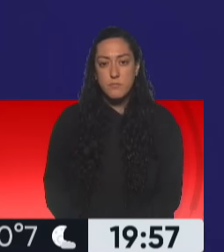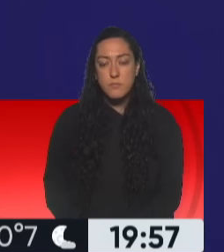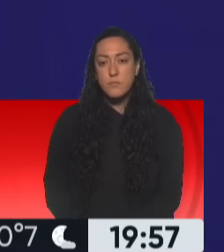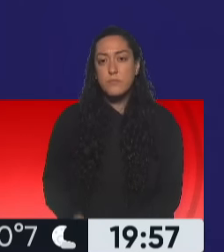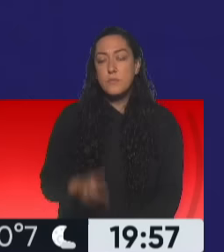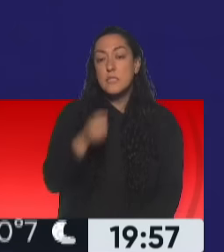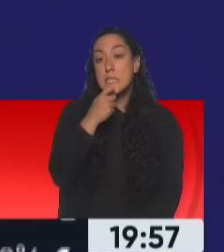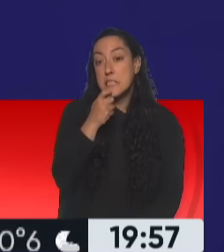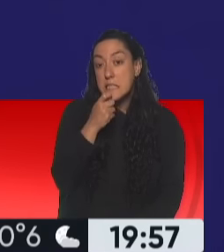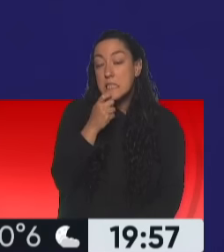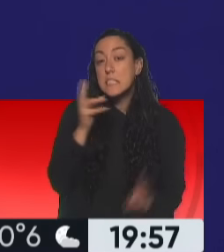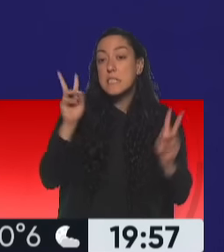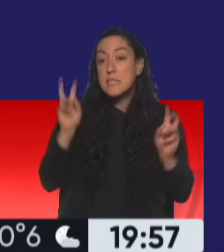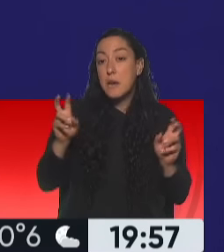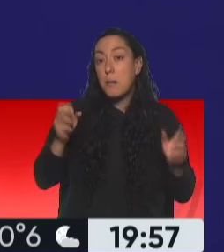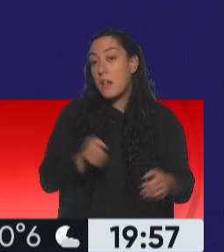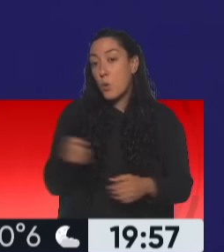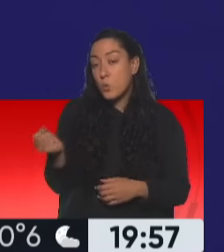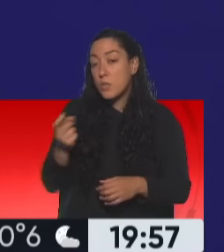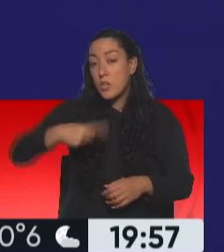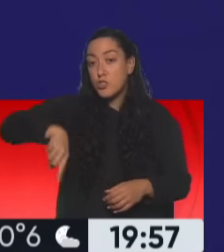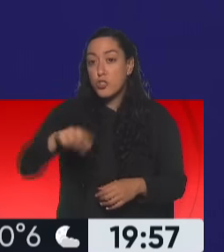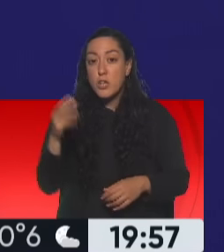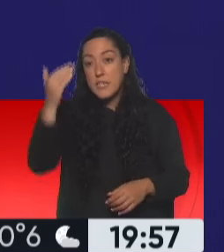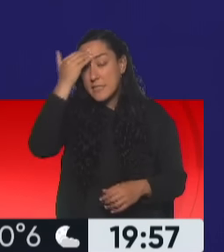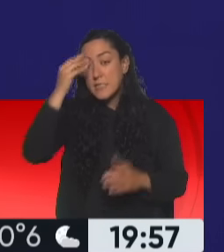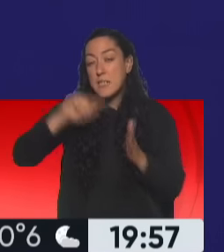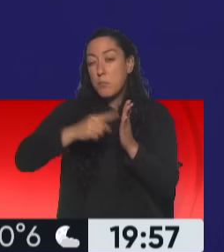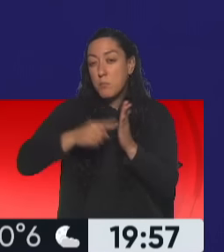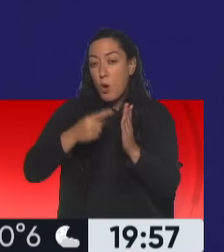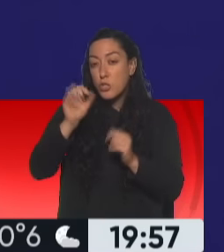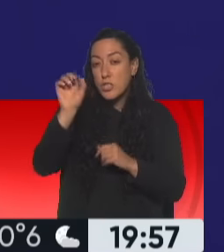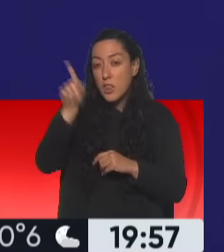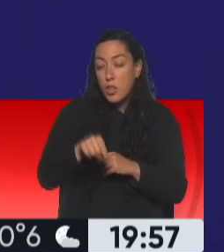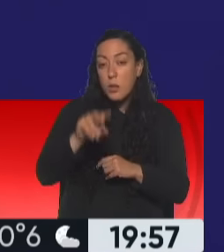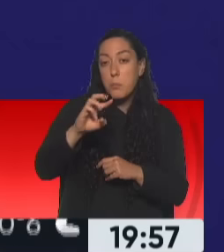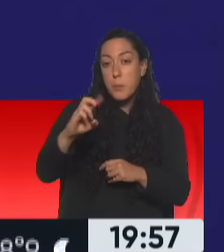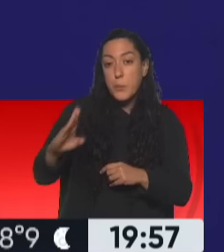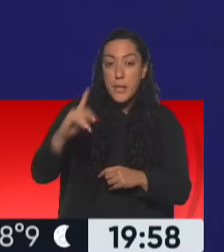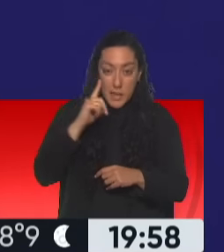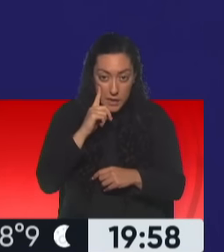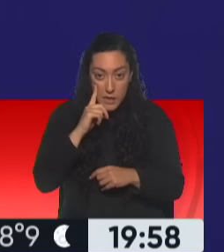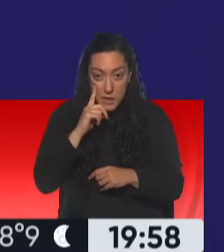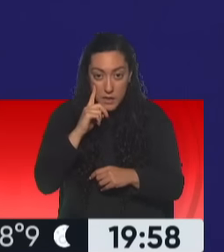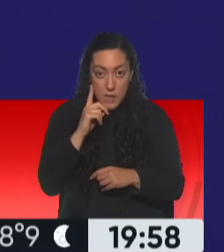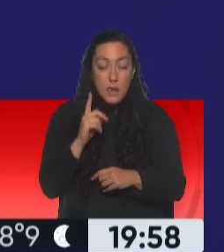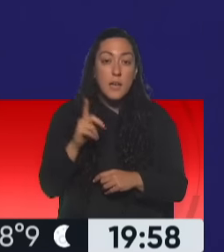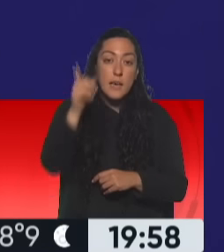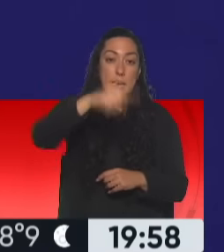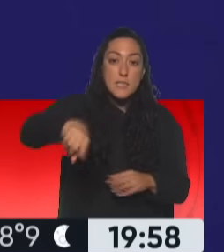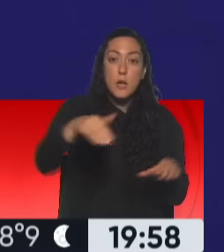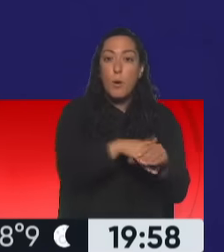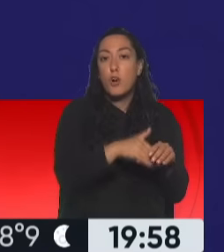Si lo quiero tomar en términos de ajuste, nosotros hicimos un ajuste de 15 puntos del PBI. Si lo quiero tomar en términos de... No les gusta tomar el del